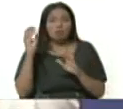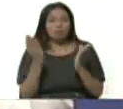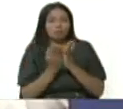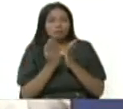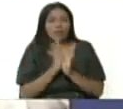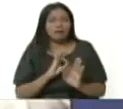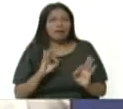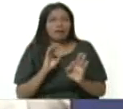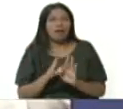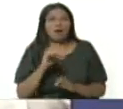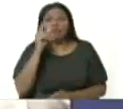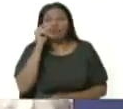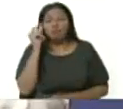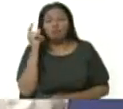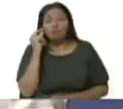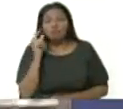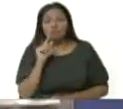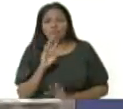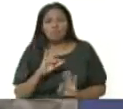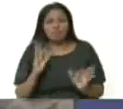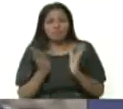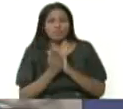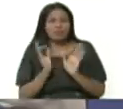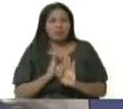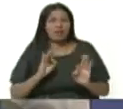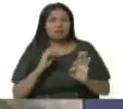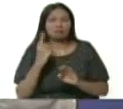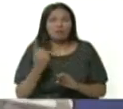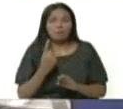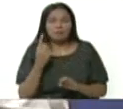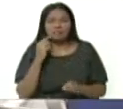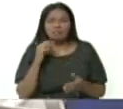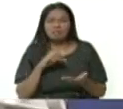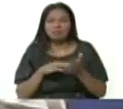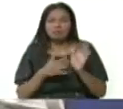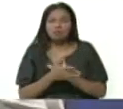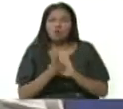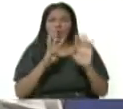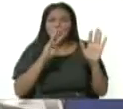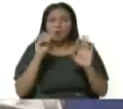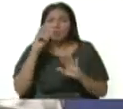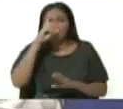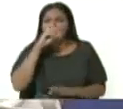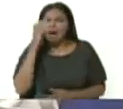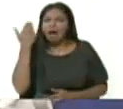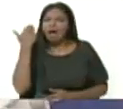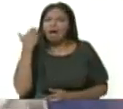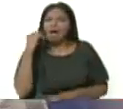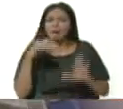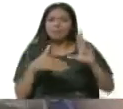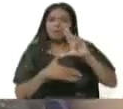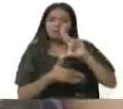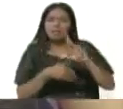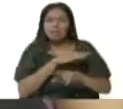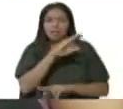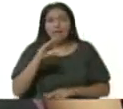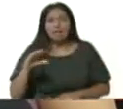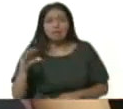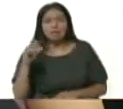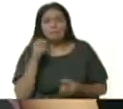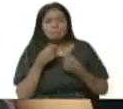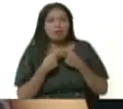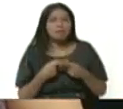estudiar, muchachos. No solamente tienen que estudiar qué pasó en los 90, en América Latina y el Caribe, la década